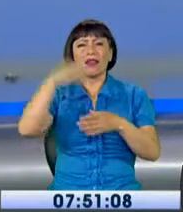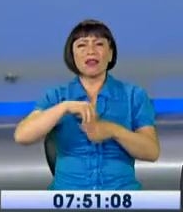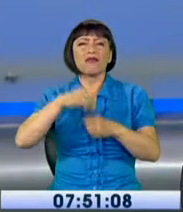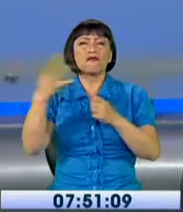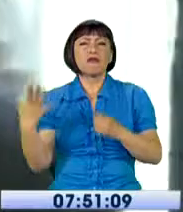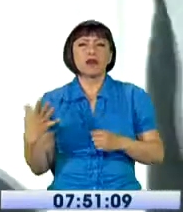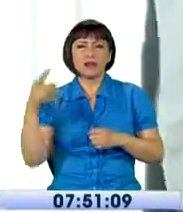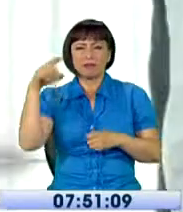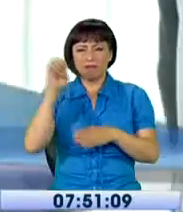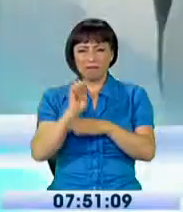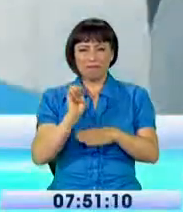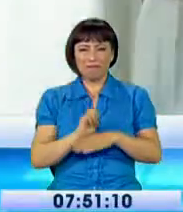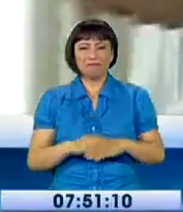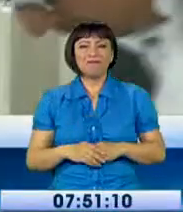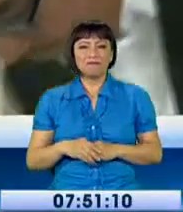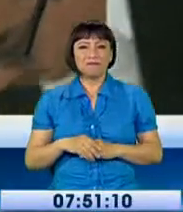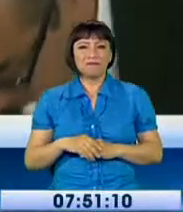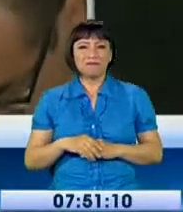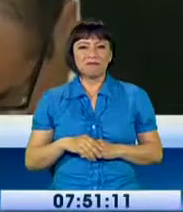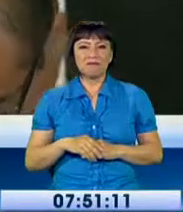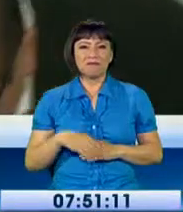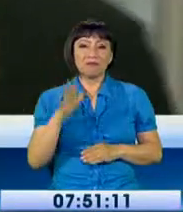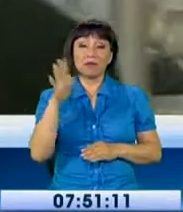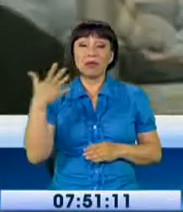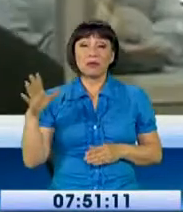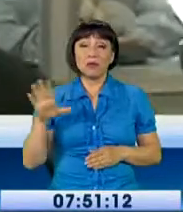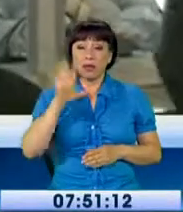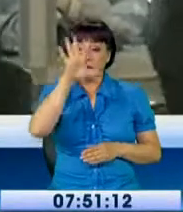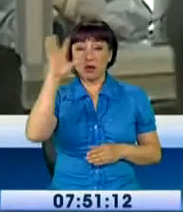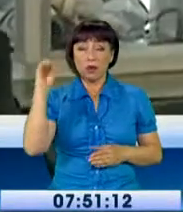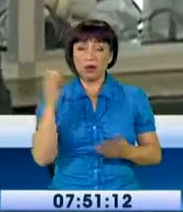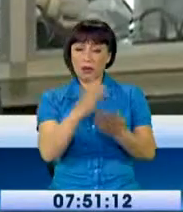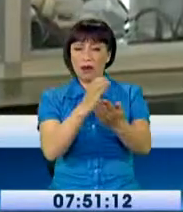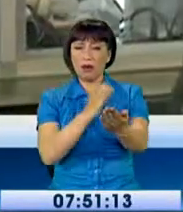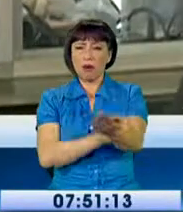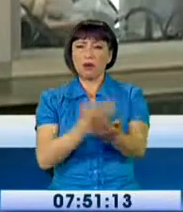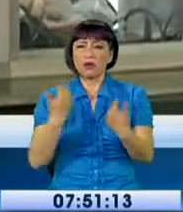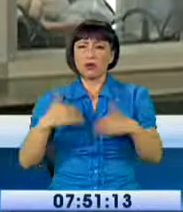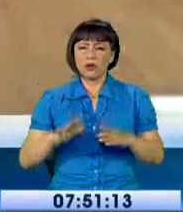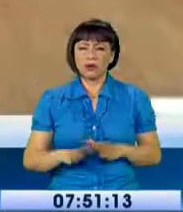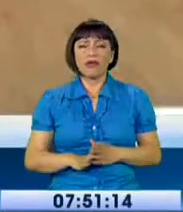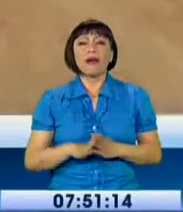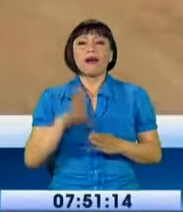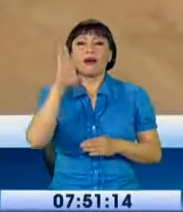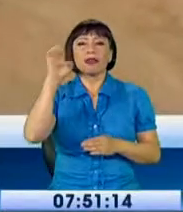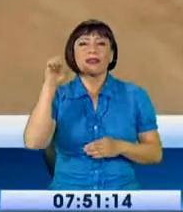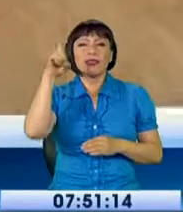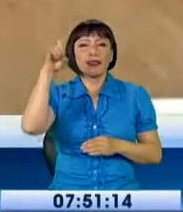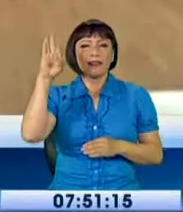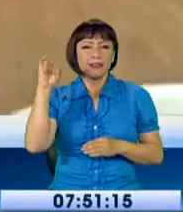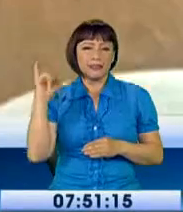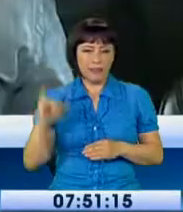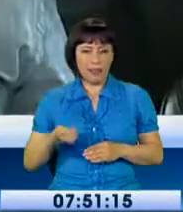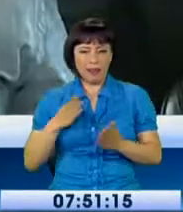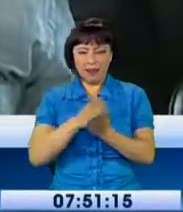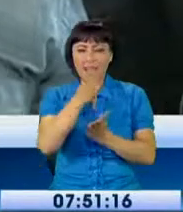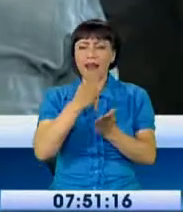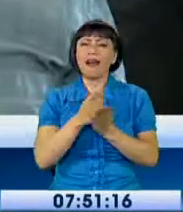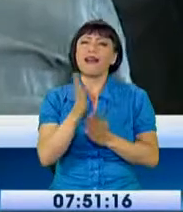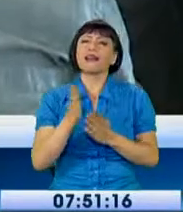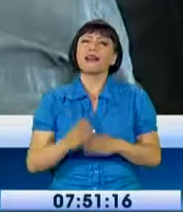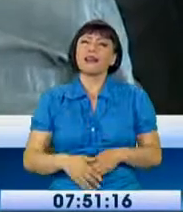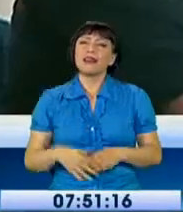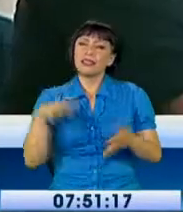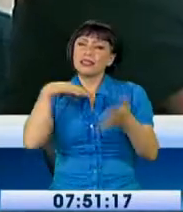país. Son alrededor de 50 cursos y certificaciones en cátedra de textiles, en carreras impartidas en el Instituto Superior